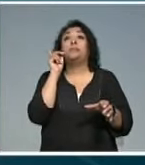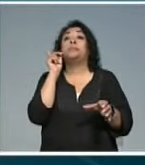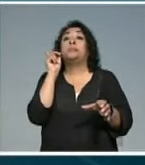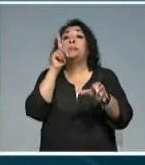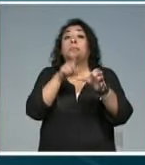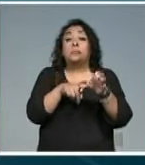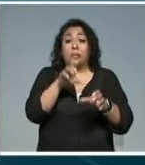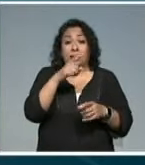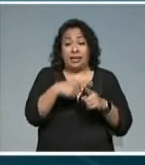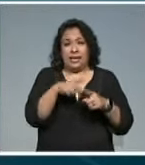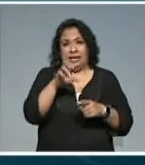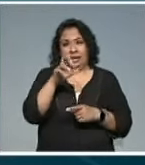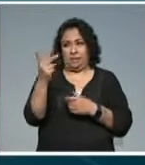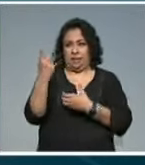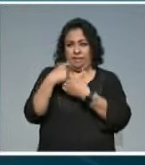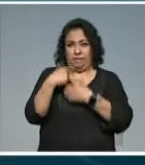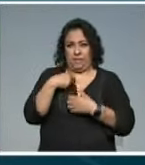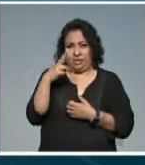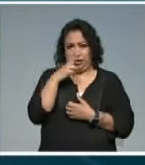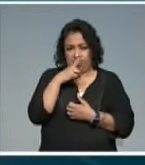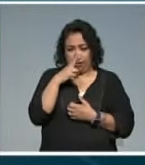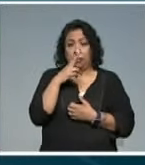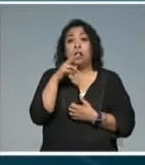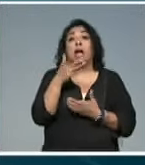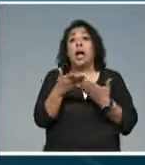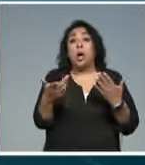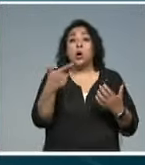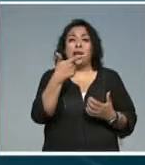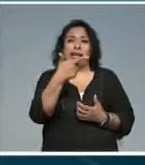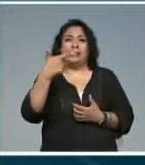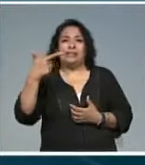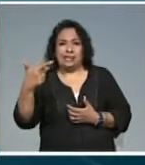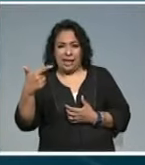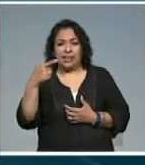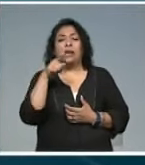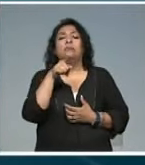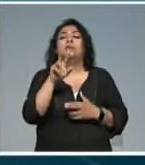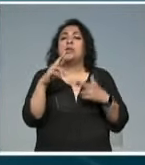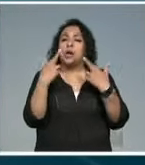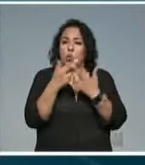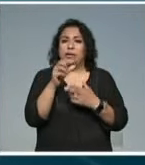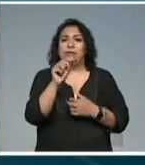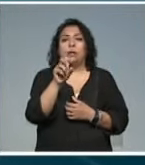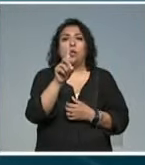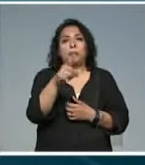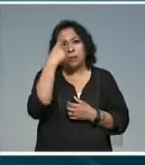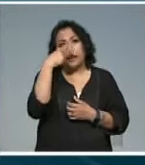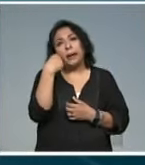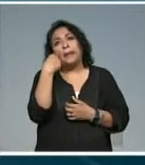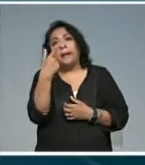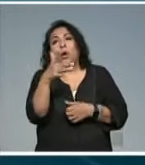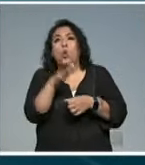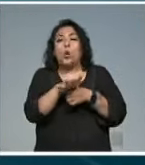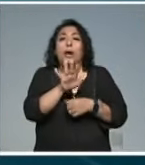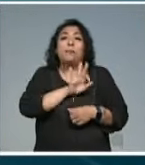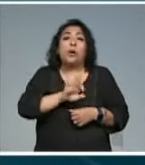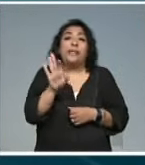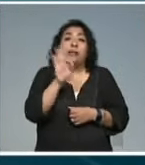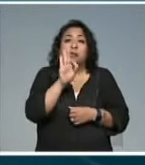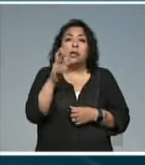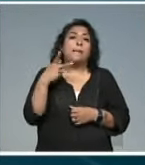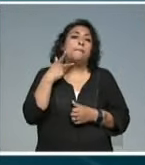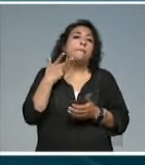Crimea a su territorio, y este grupo, que ahora es el G7, se reunirá también el fin de semana para considerar cuáles pueden ser